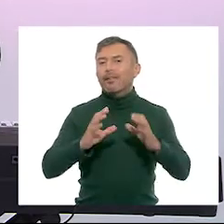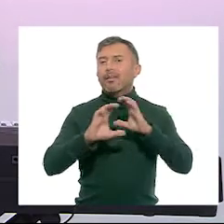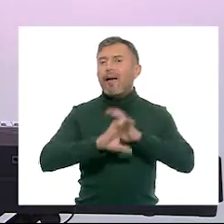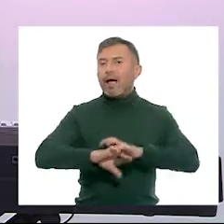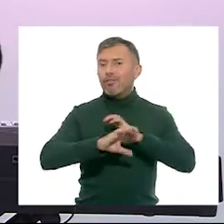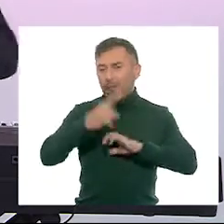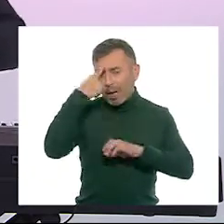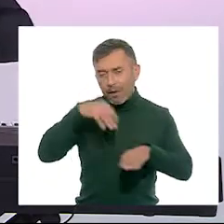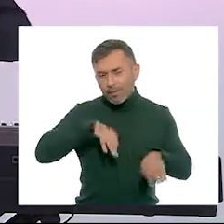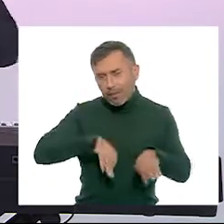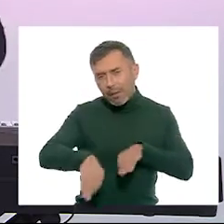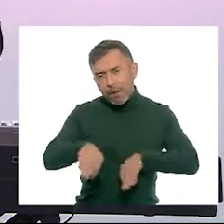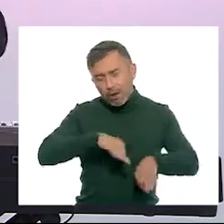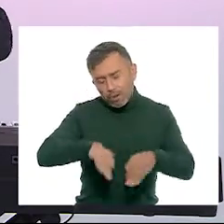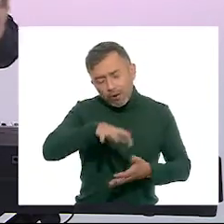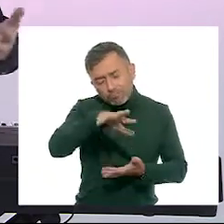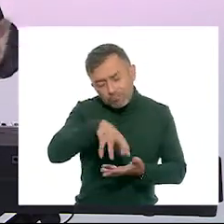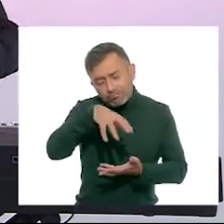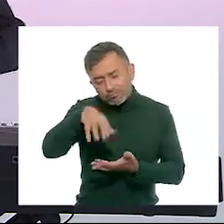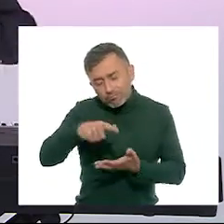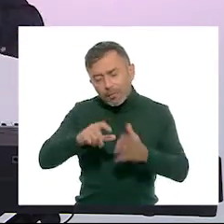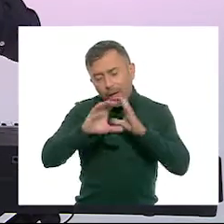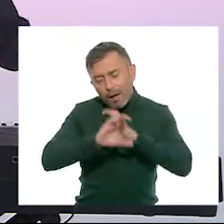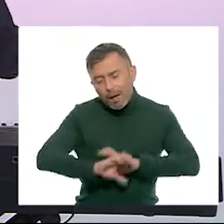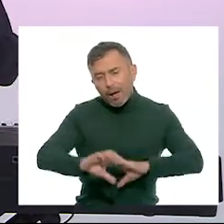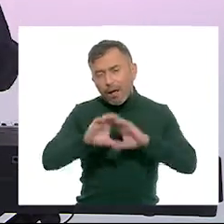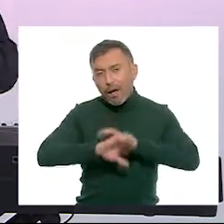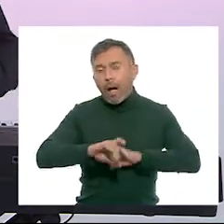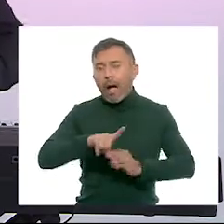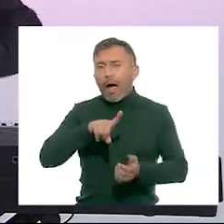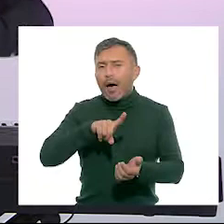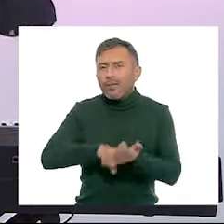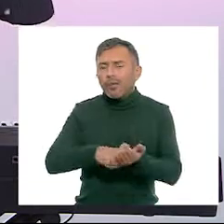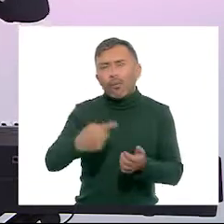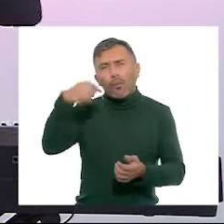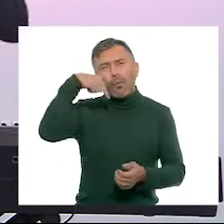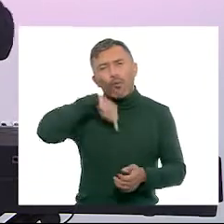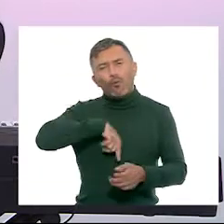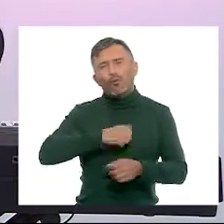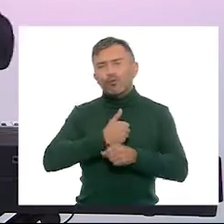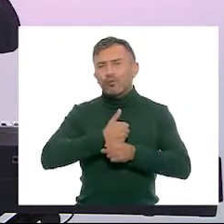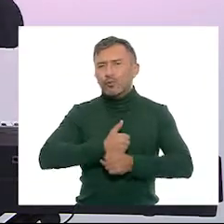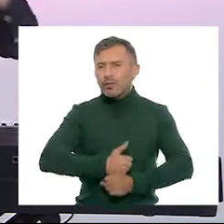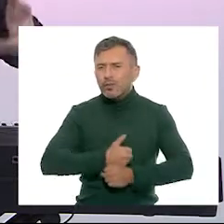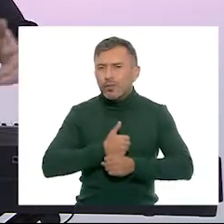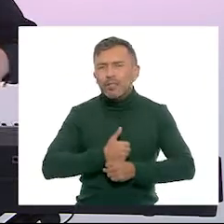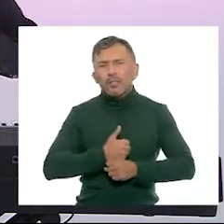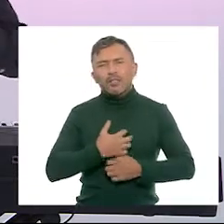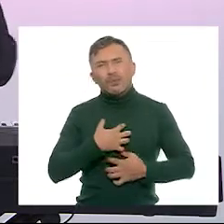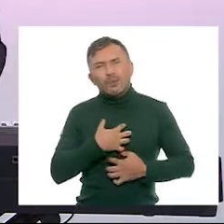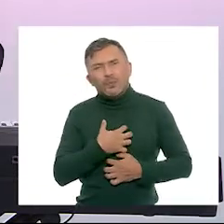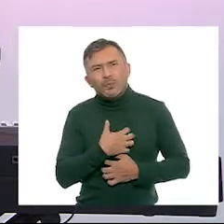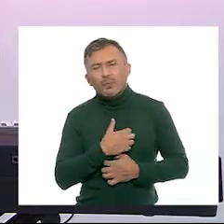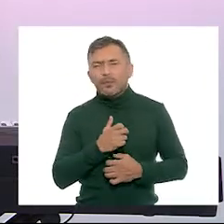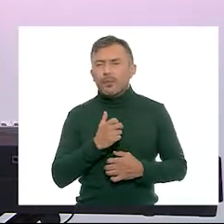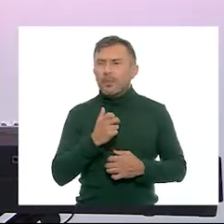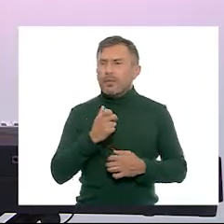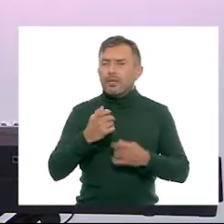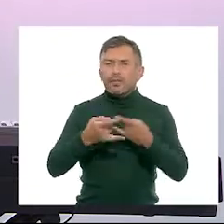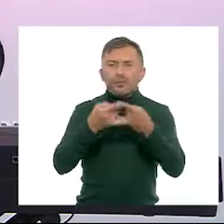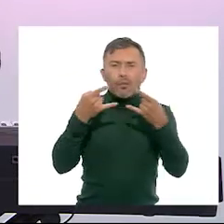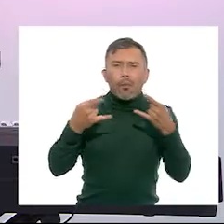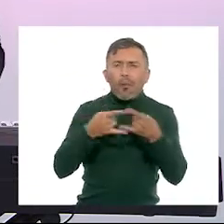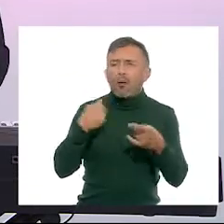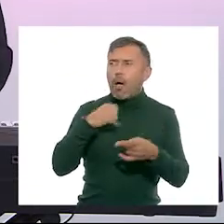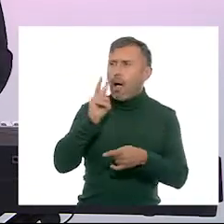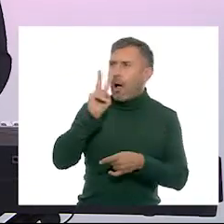a través de estos cantos manifiestan todo su sentir, su sufrimiento, todas sus aventuras, todas sus